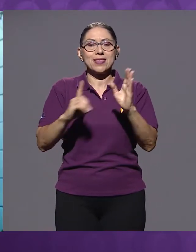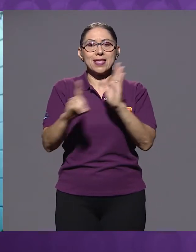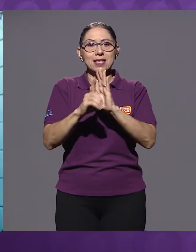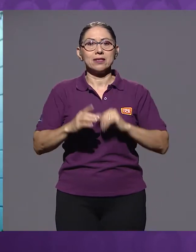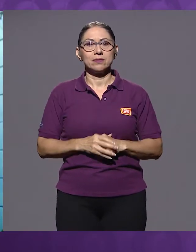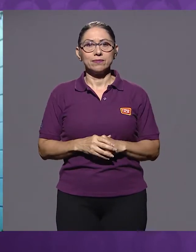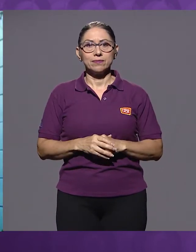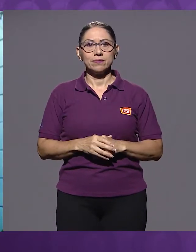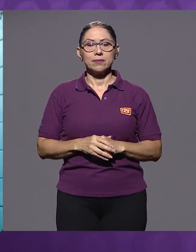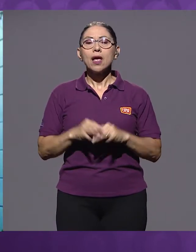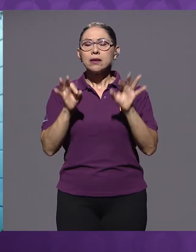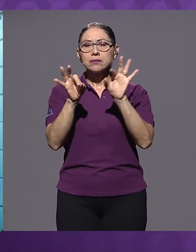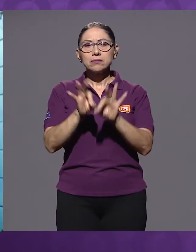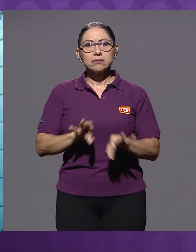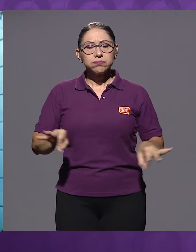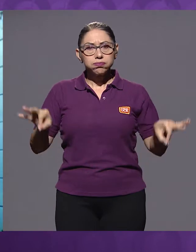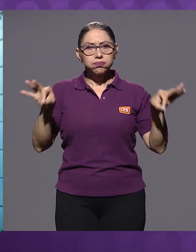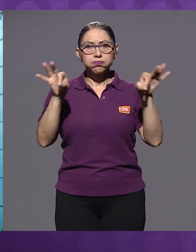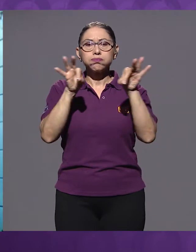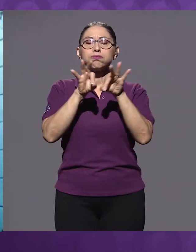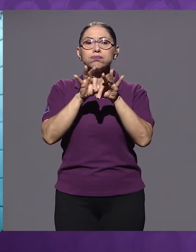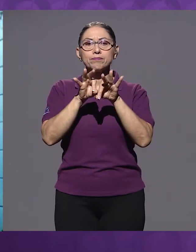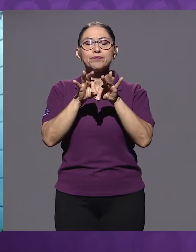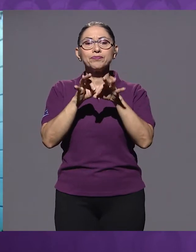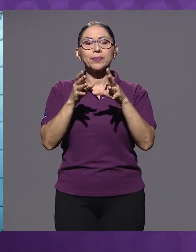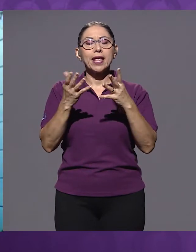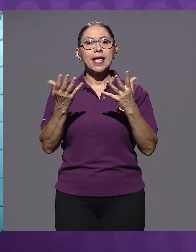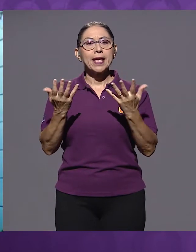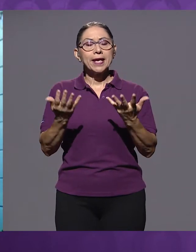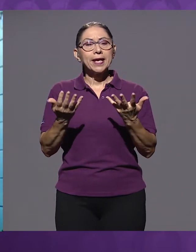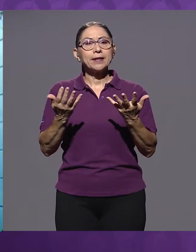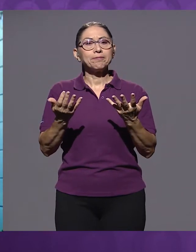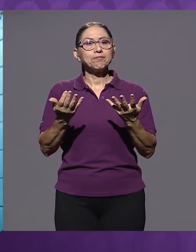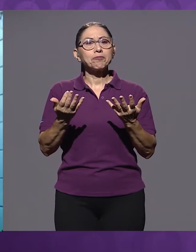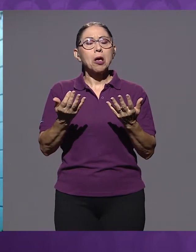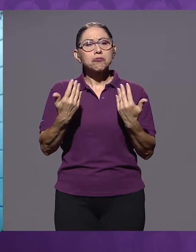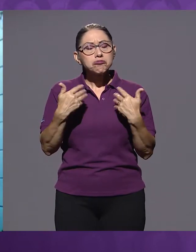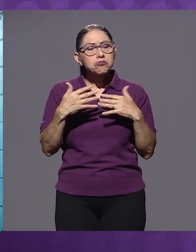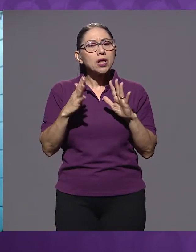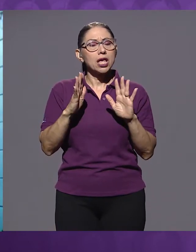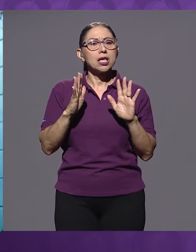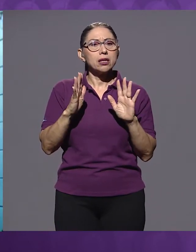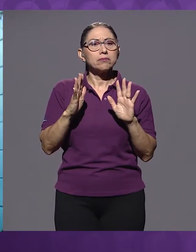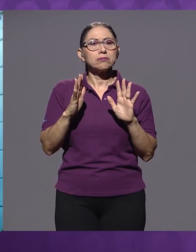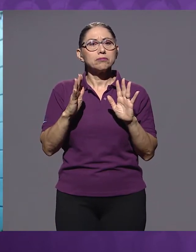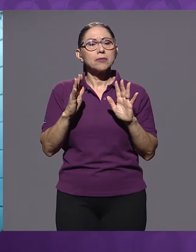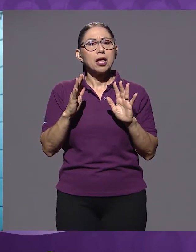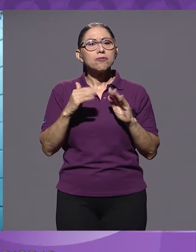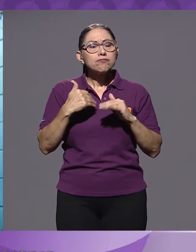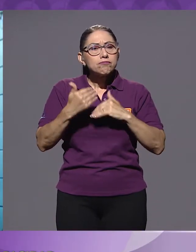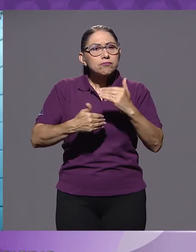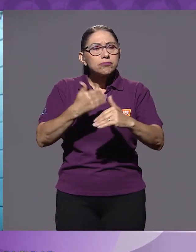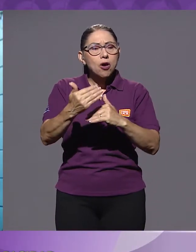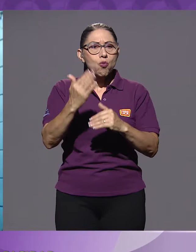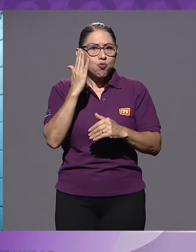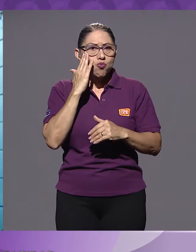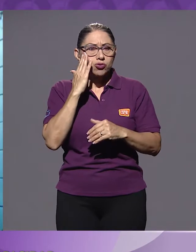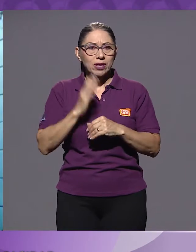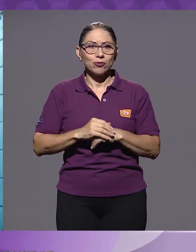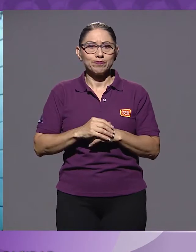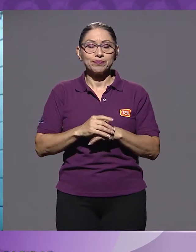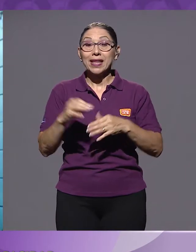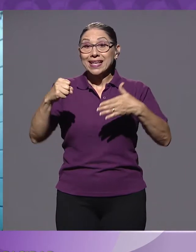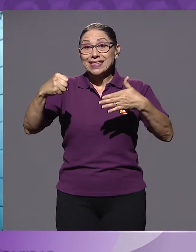sido sumamente importante el poder también el llegar y ir conociendo. Una de las cosas en